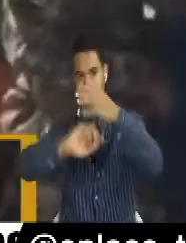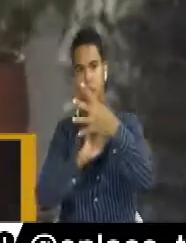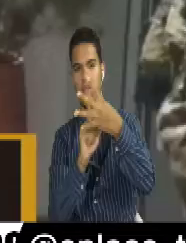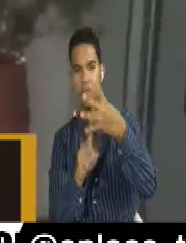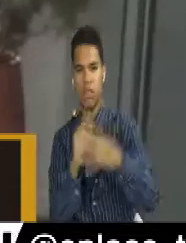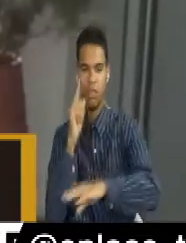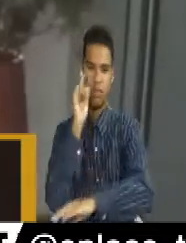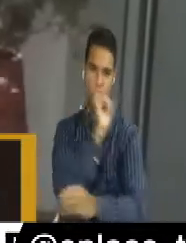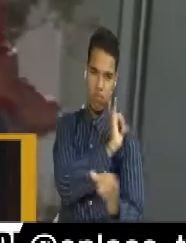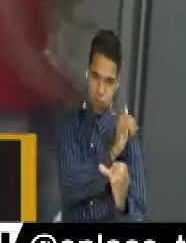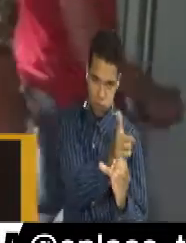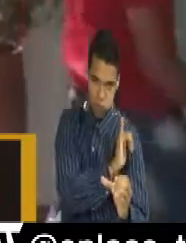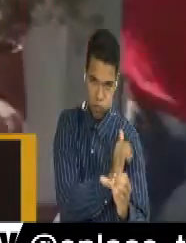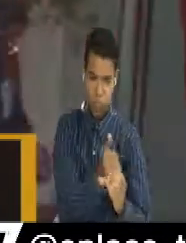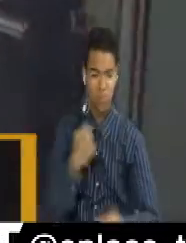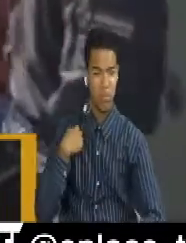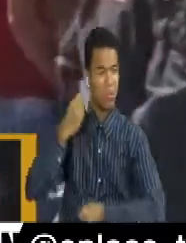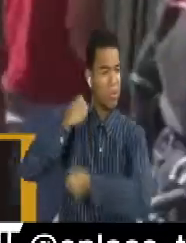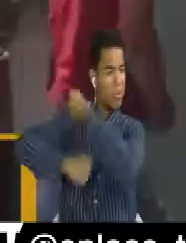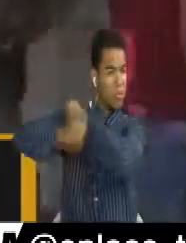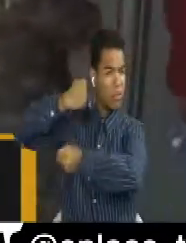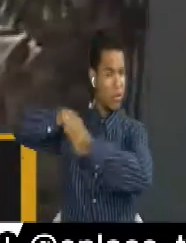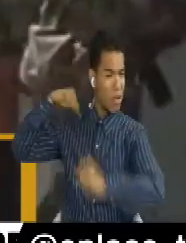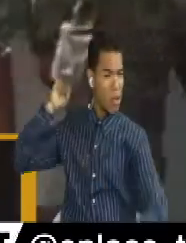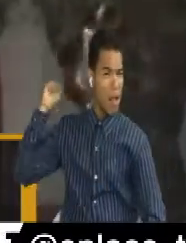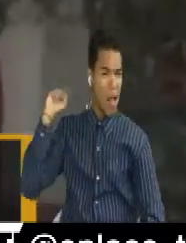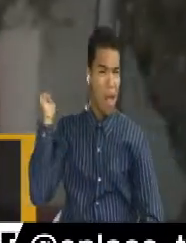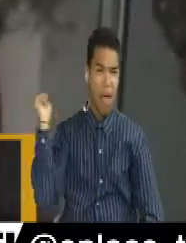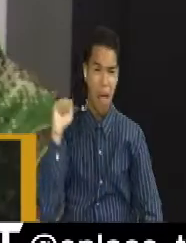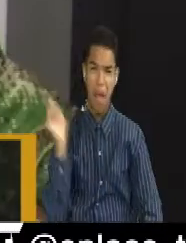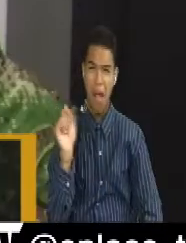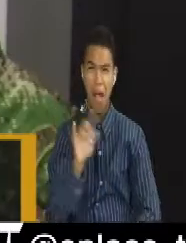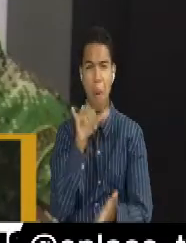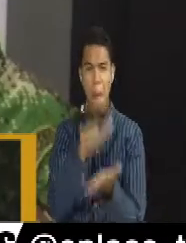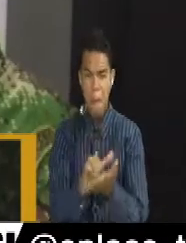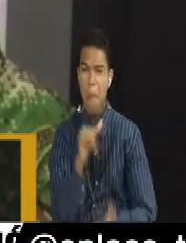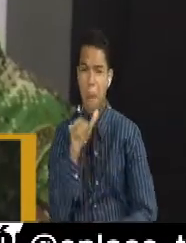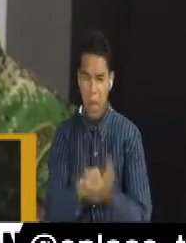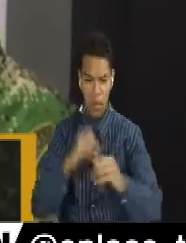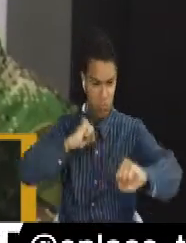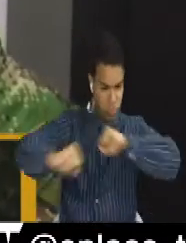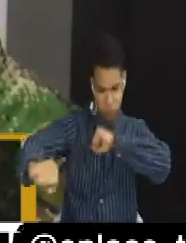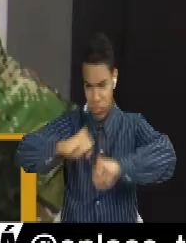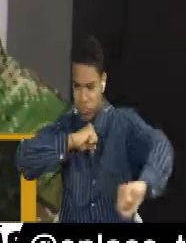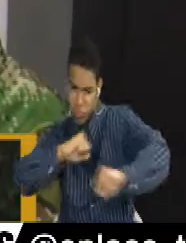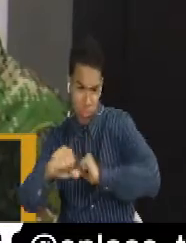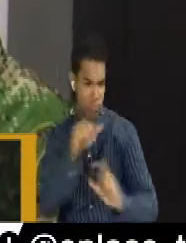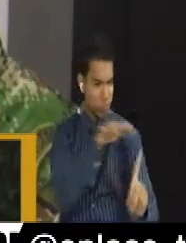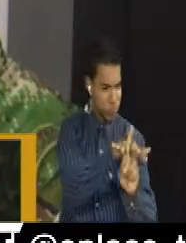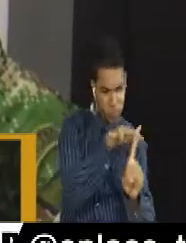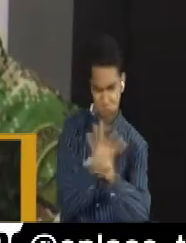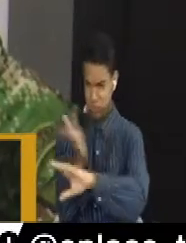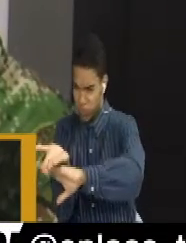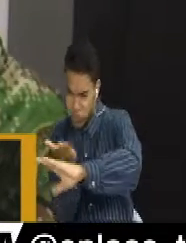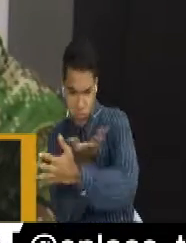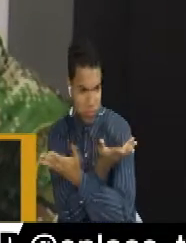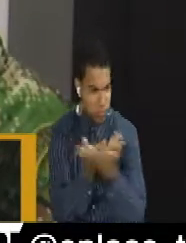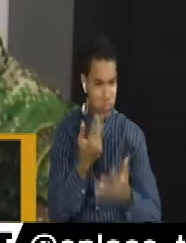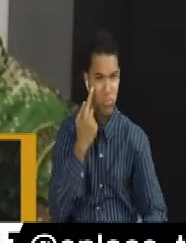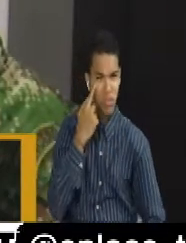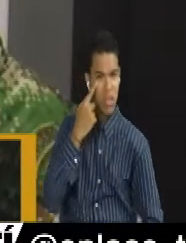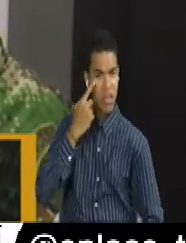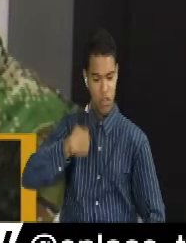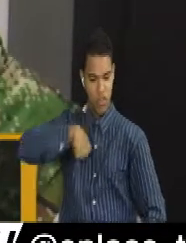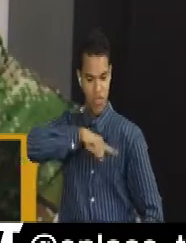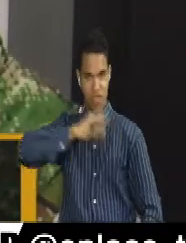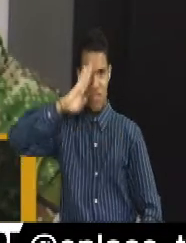pues viene delinquiendo hace muchos años. Esta banda pues se le venía haciendo un seguimiento hace como año y medio. De